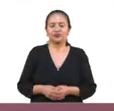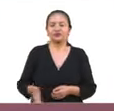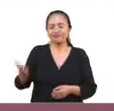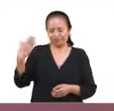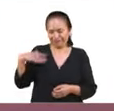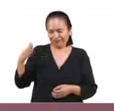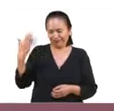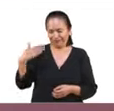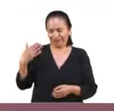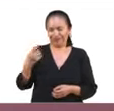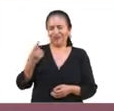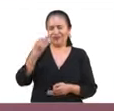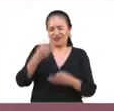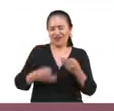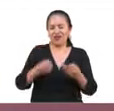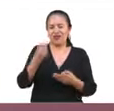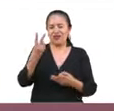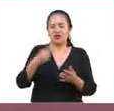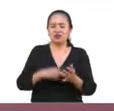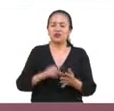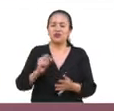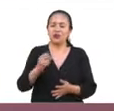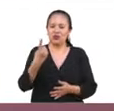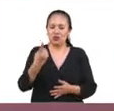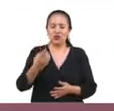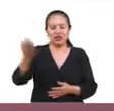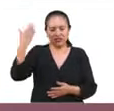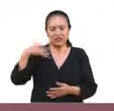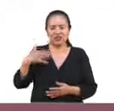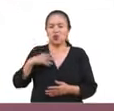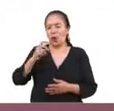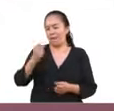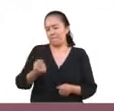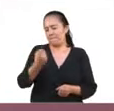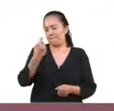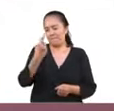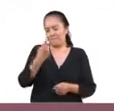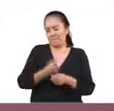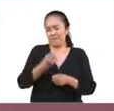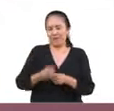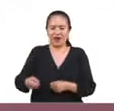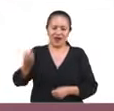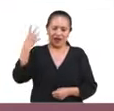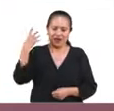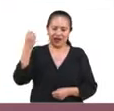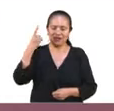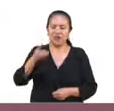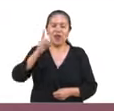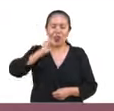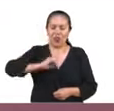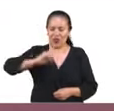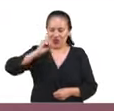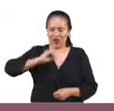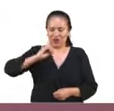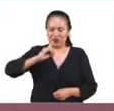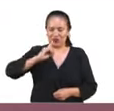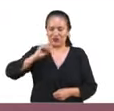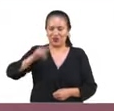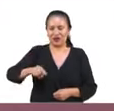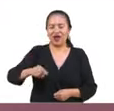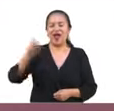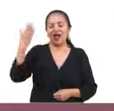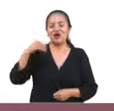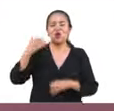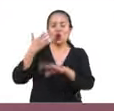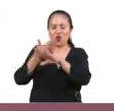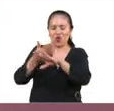del 2021 se hizo el primer evento de mujeres sembradoras en el marco del Día Internacional de la Eliminación de la Violencia en